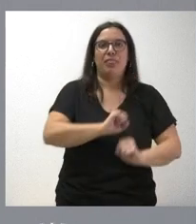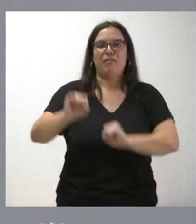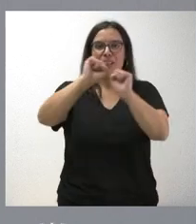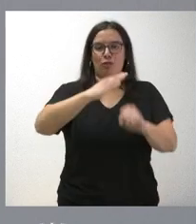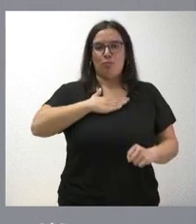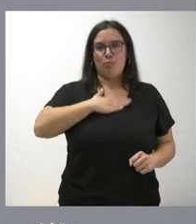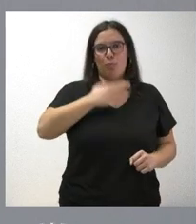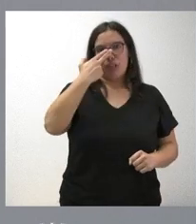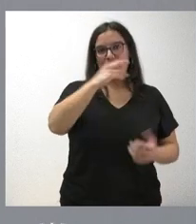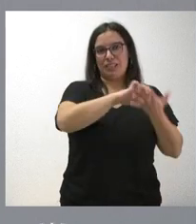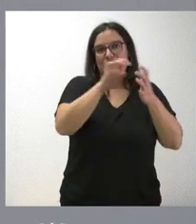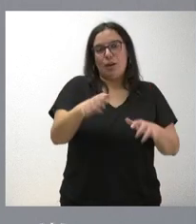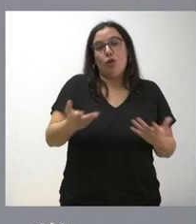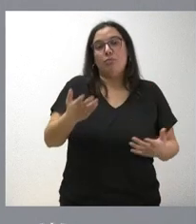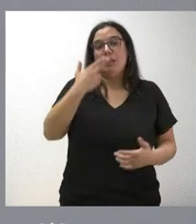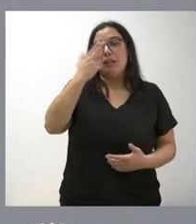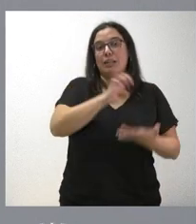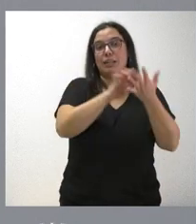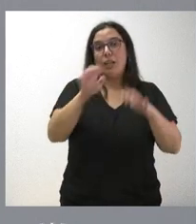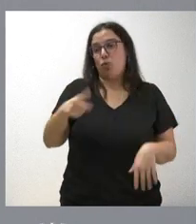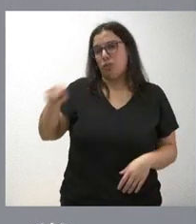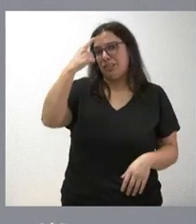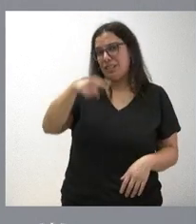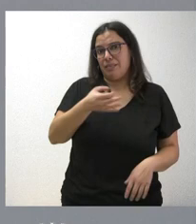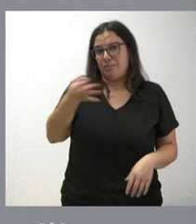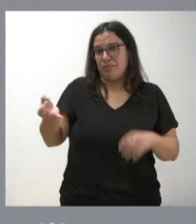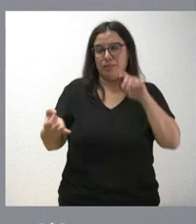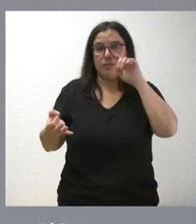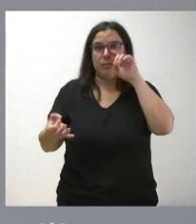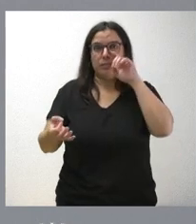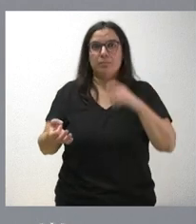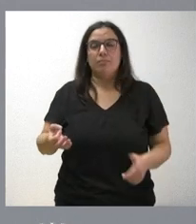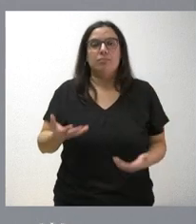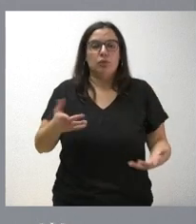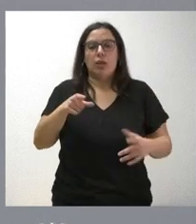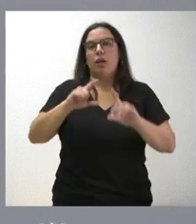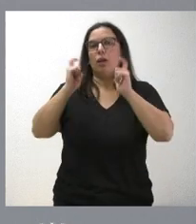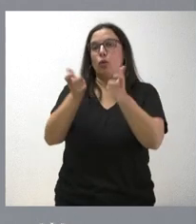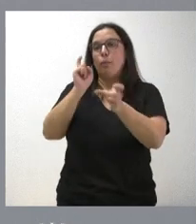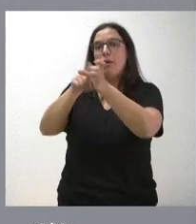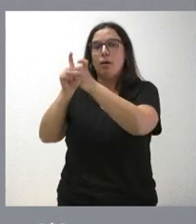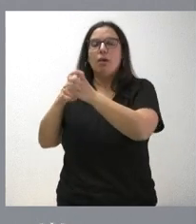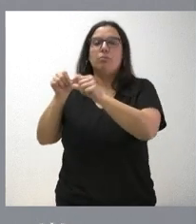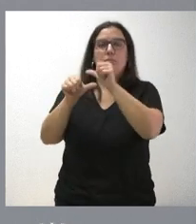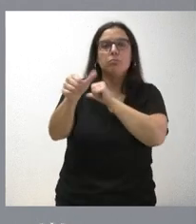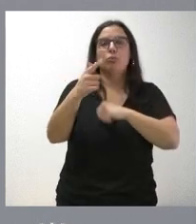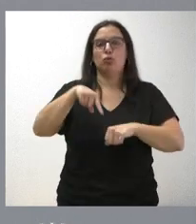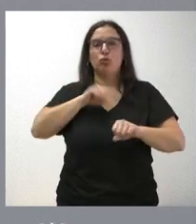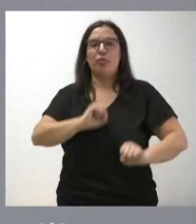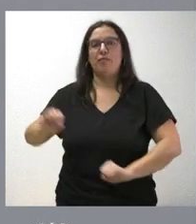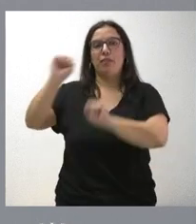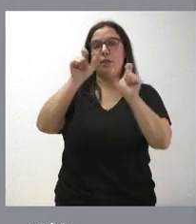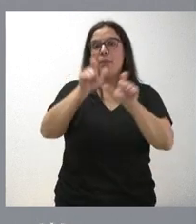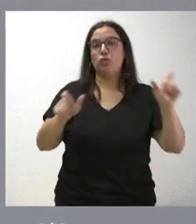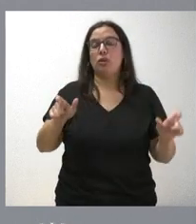león y los entes de castill León también ustedes lo conocen y por tanto en esas reuniones nosotros defendemos que los ciudadanos de Castillo no